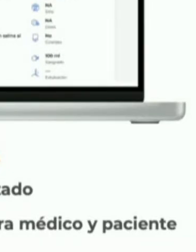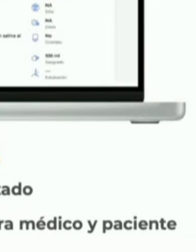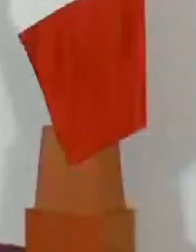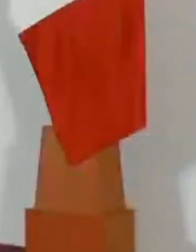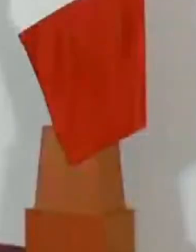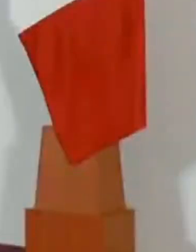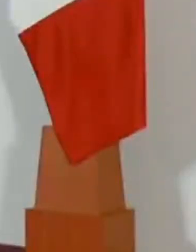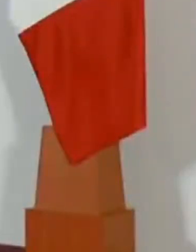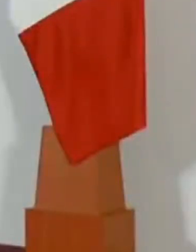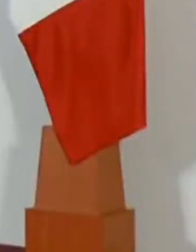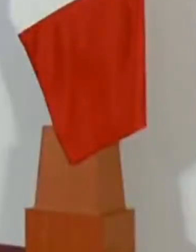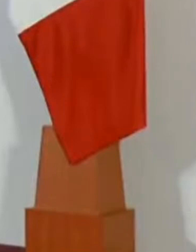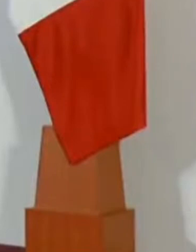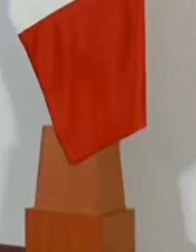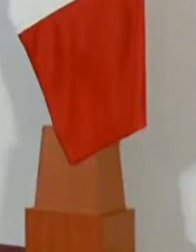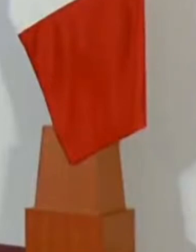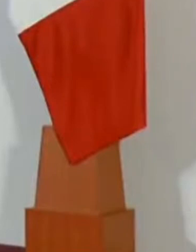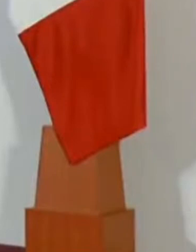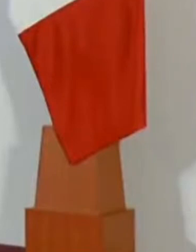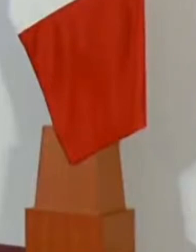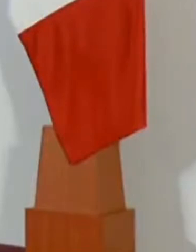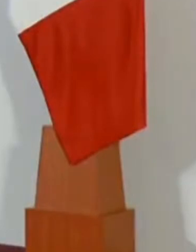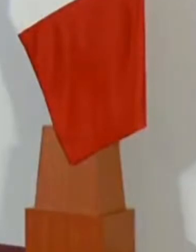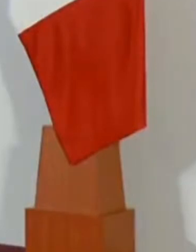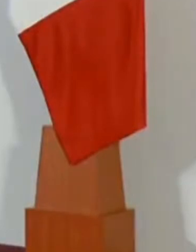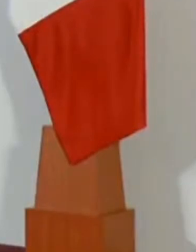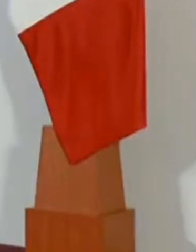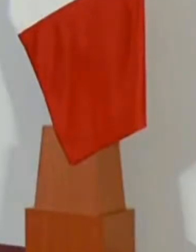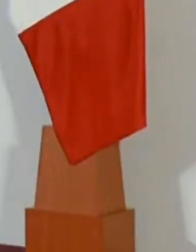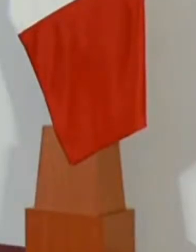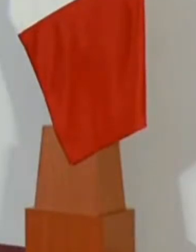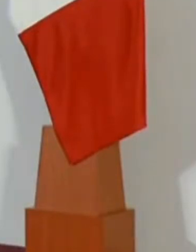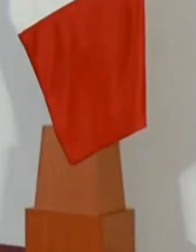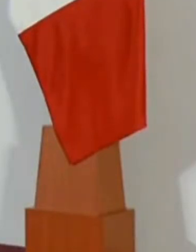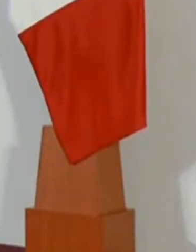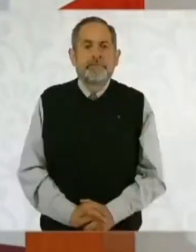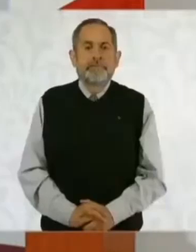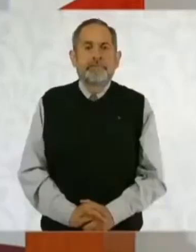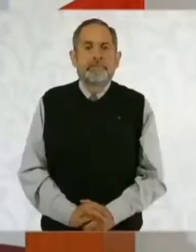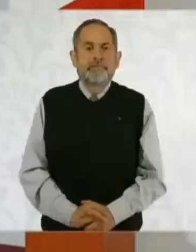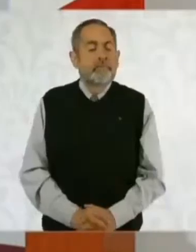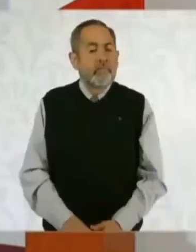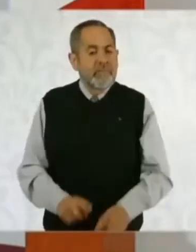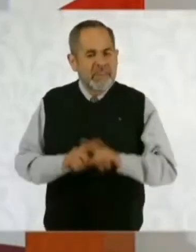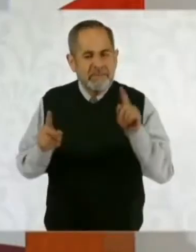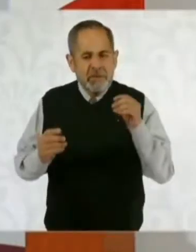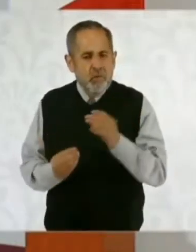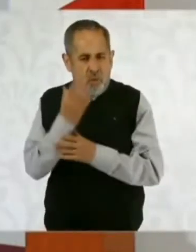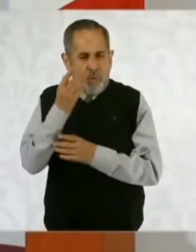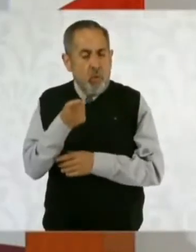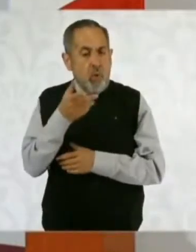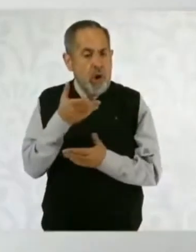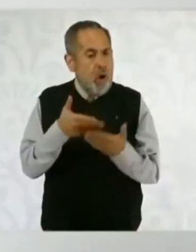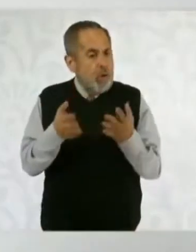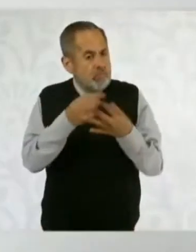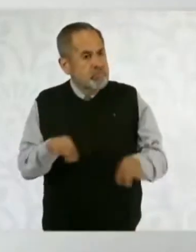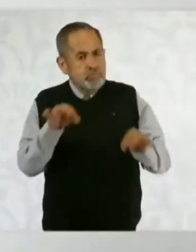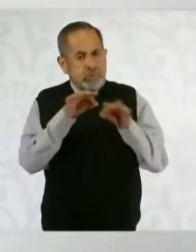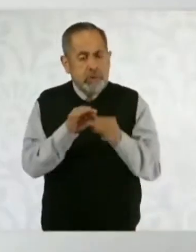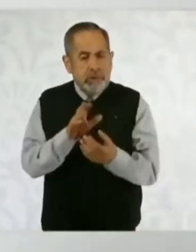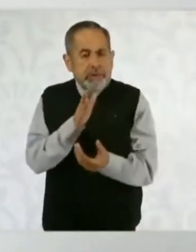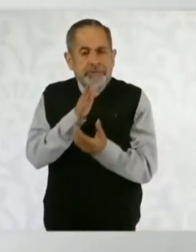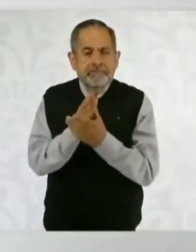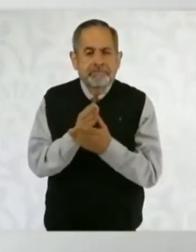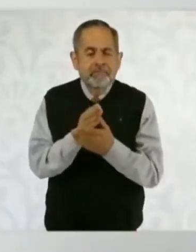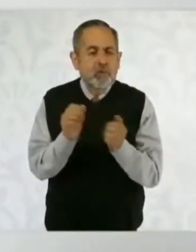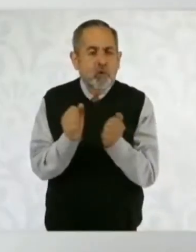de la calidad y el seguimiento de la atención. ¿Por qué es tan importante para las instituciones que prestamos atención médica contar con un